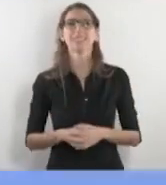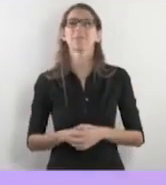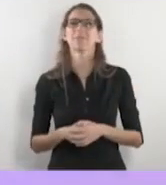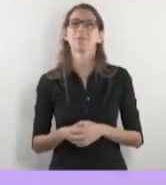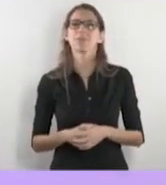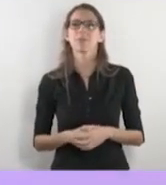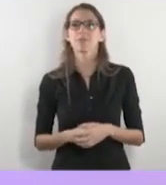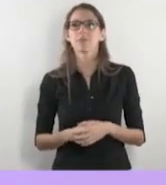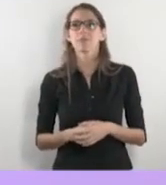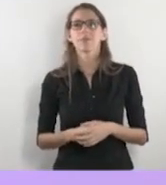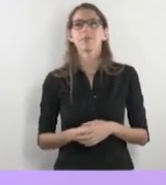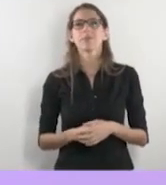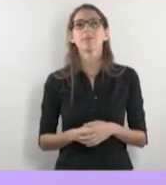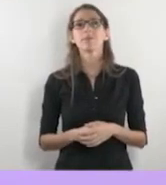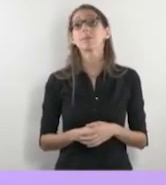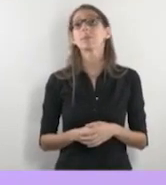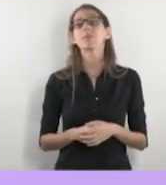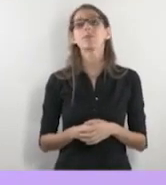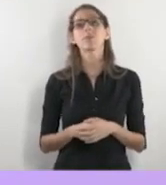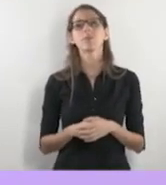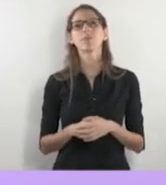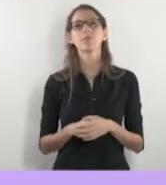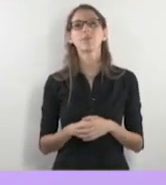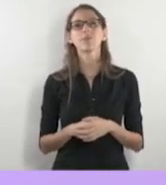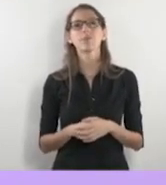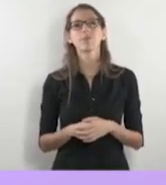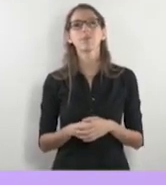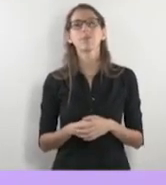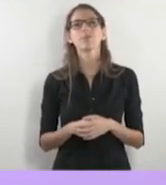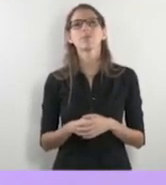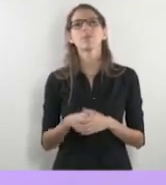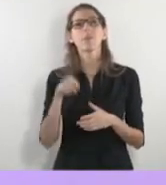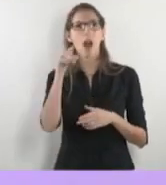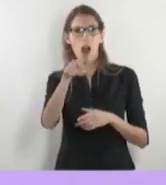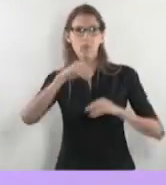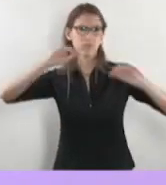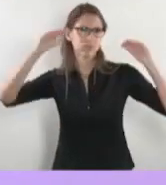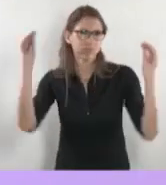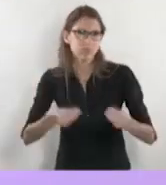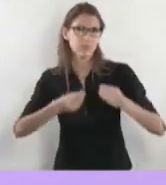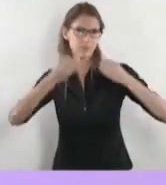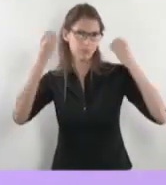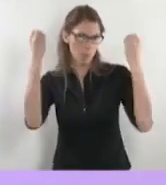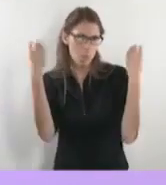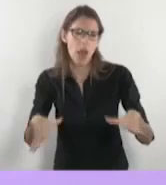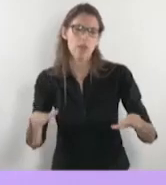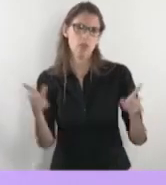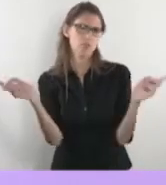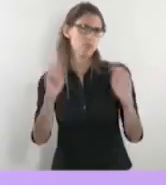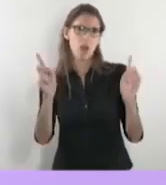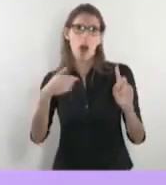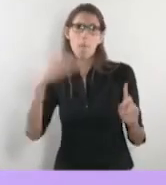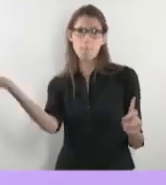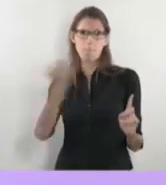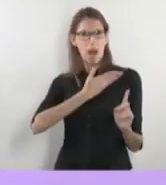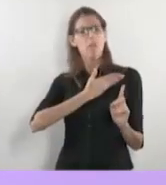gracias bueno yo avanti no te des por vencido ni aún vencido